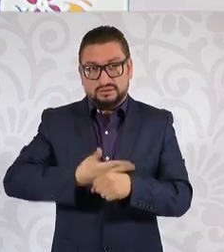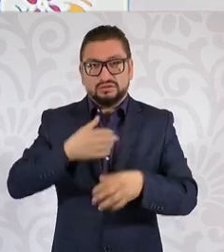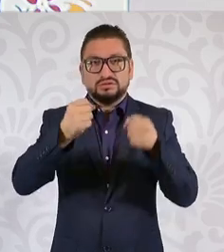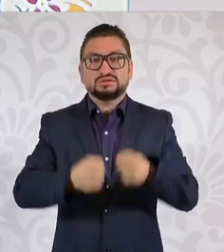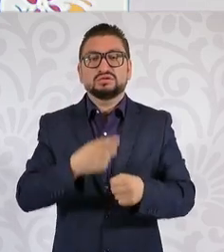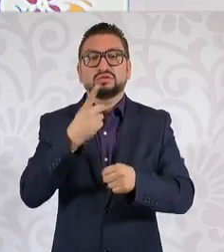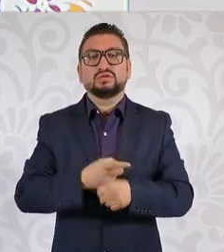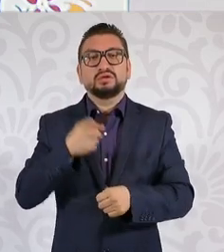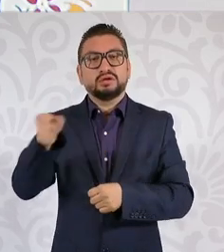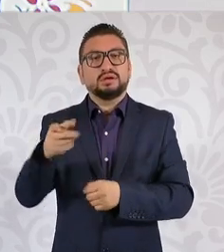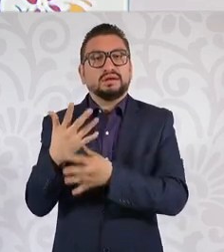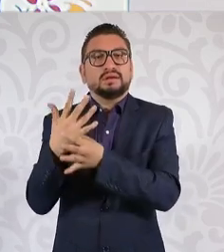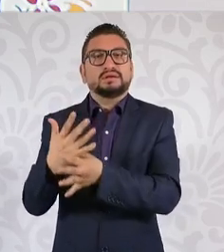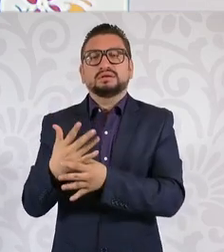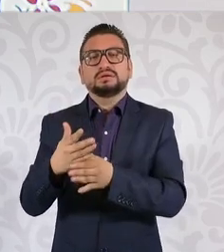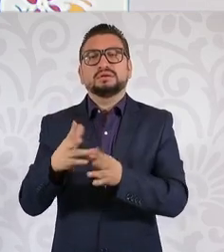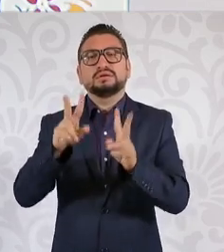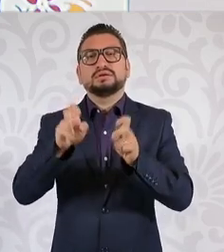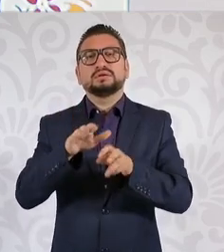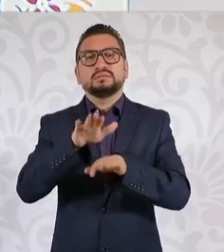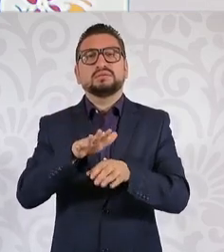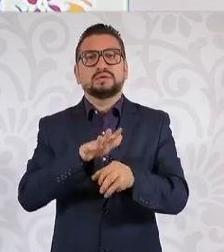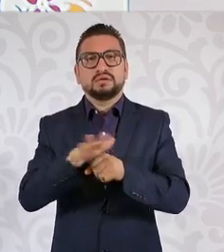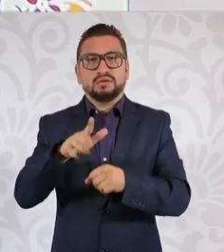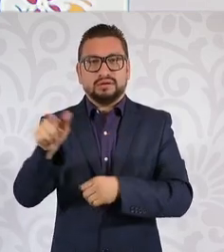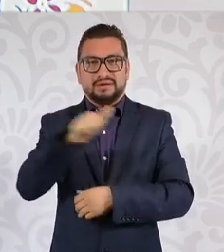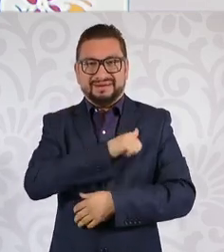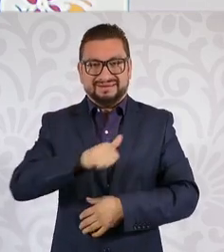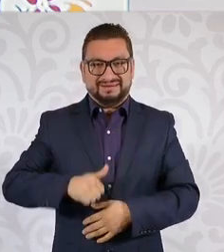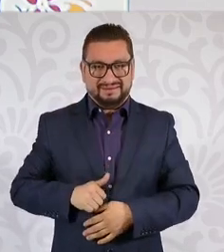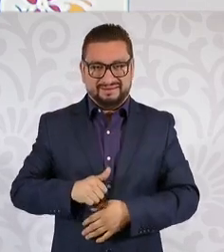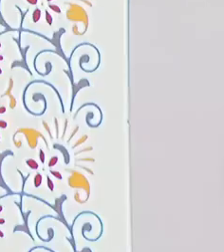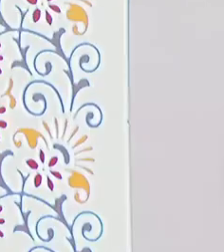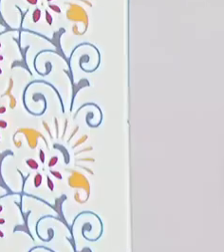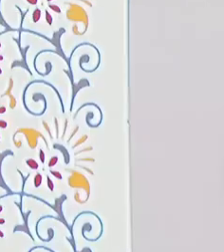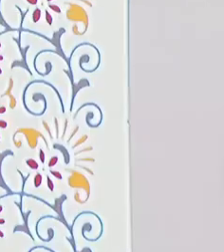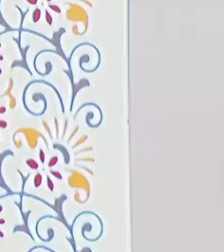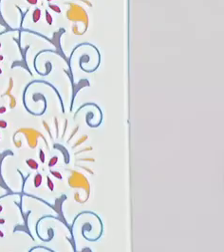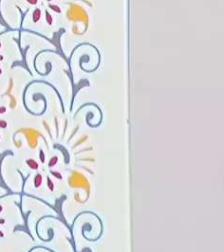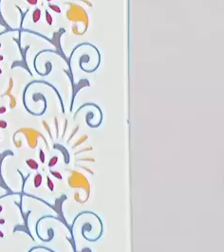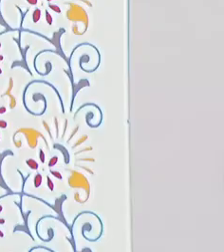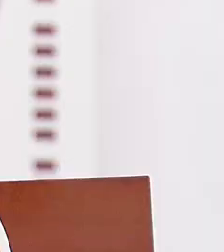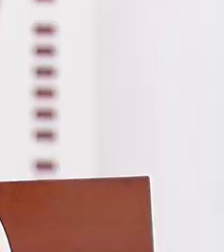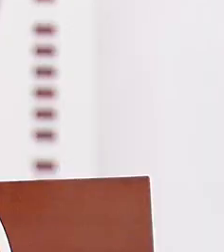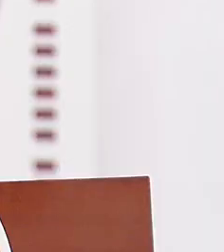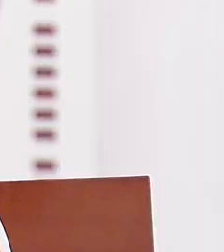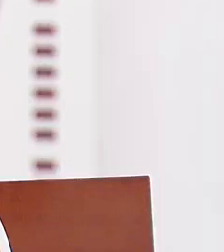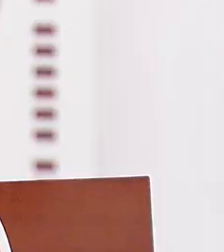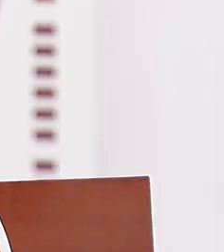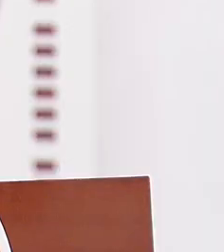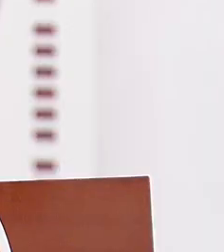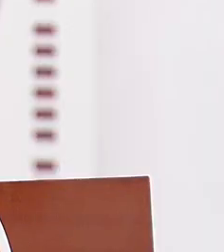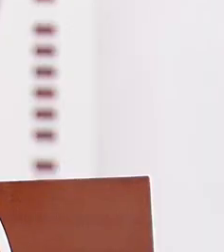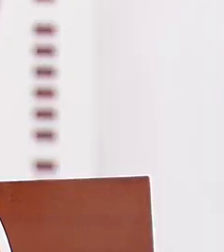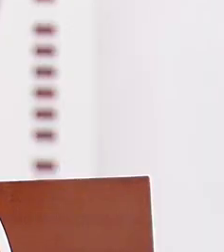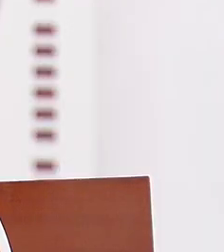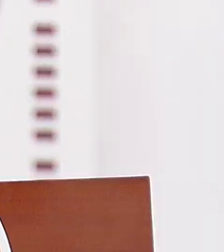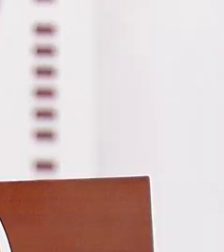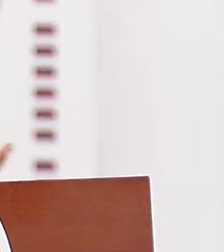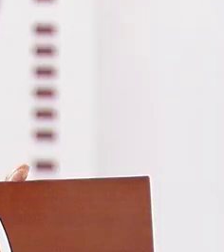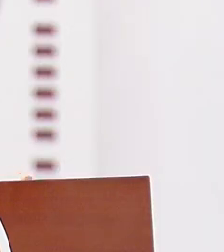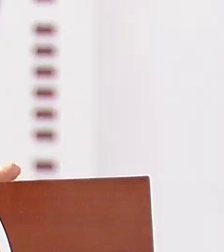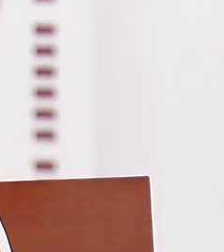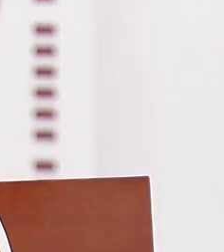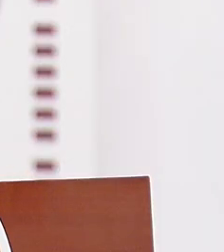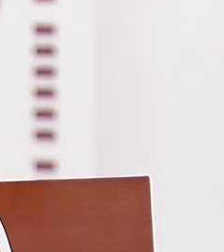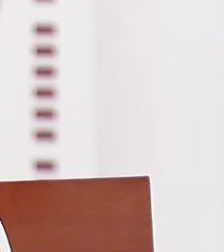Seguridad en torno al alcalde de Chilpancingo. Él dijo la verdad, lo que se tiene, y lo que no se